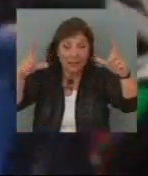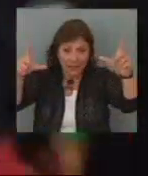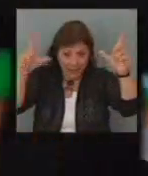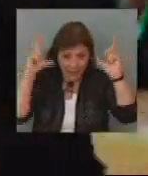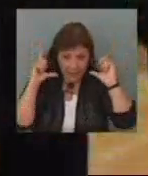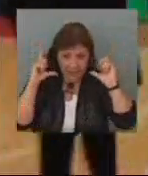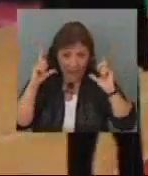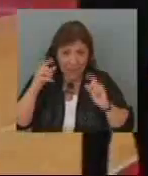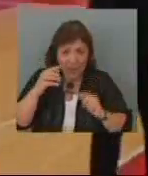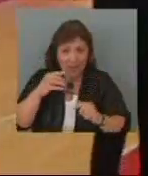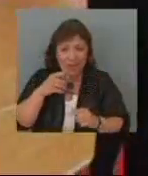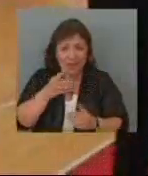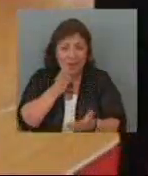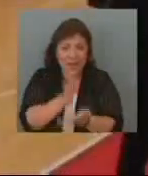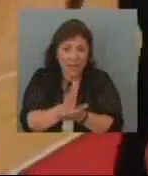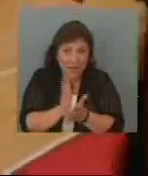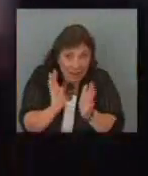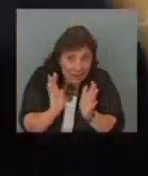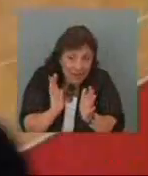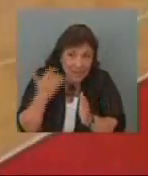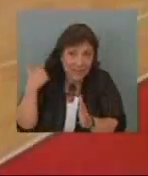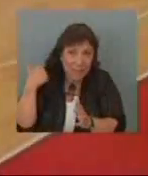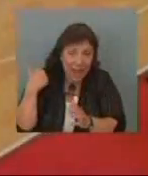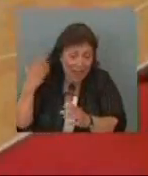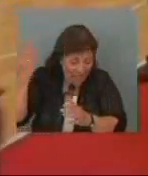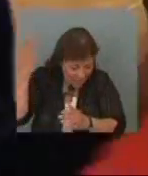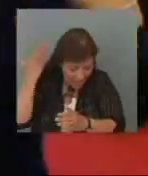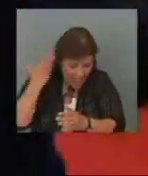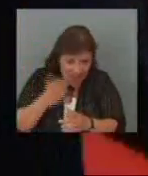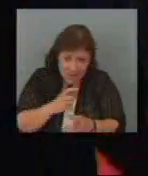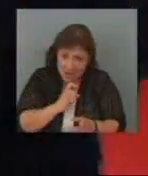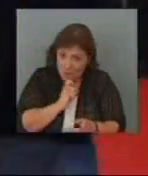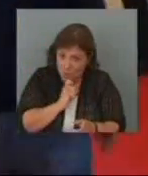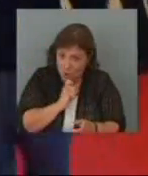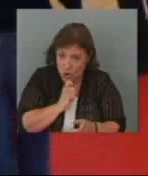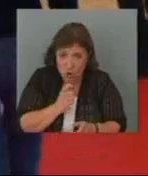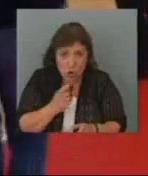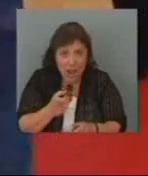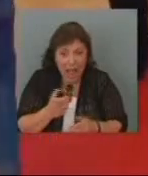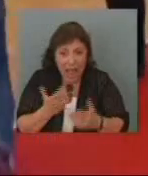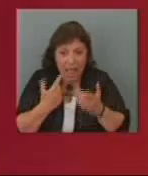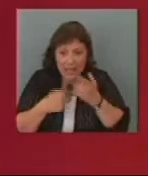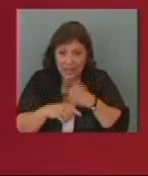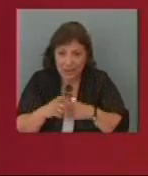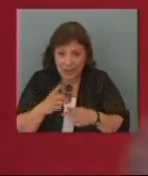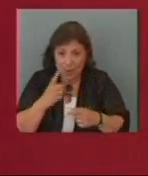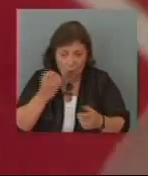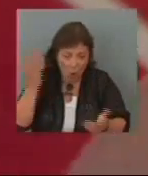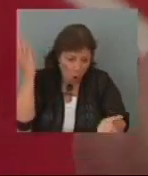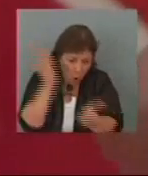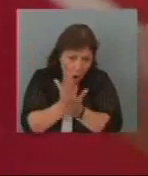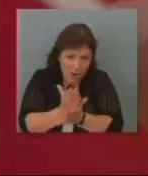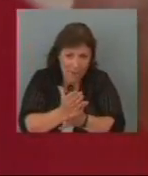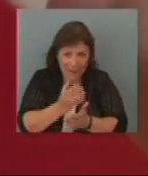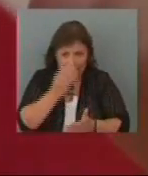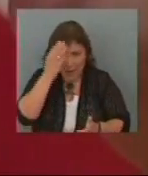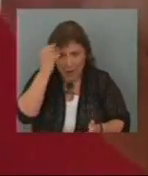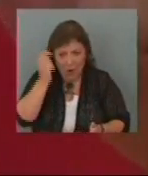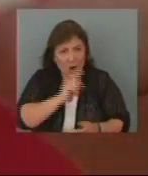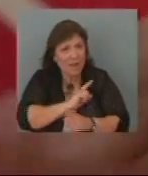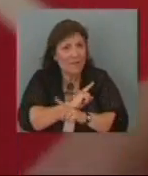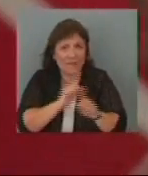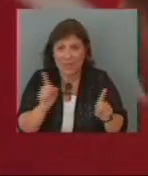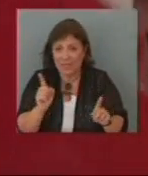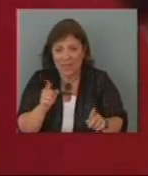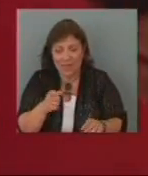que casi que lo termina aguantando con su espalda. Claro, la bronca del uruguayo, que se lleva un golpe como para no olvidarse nunca